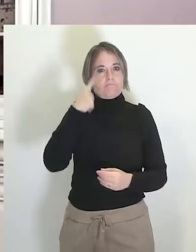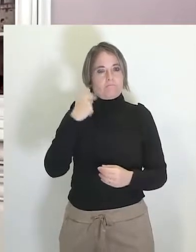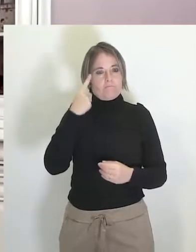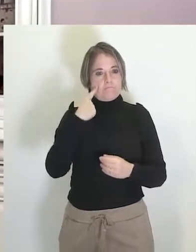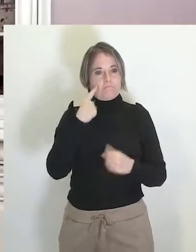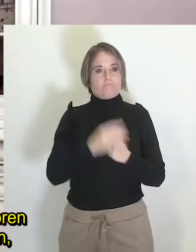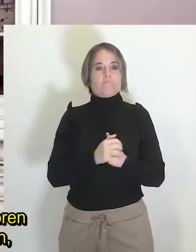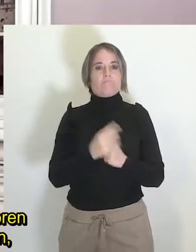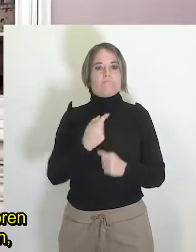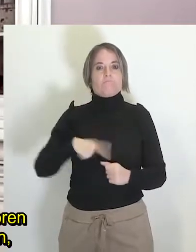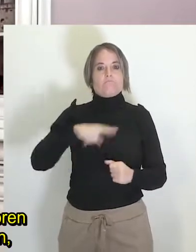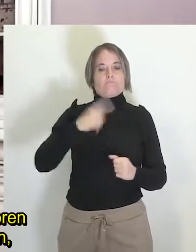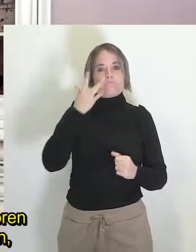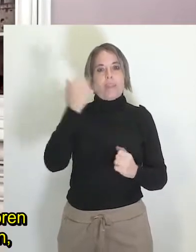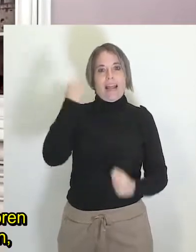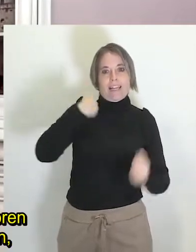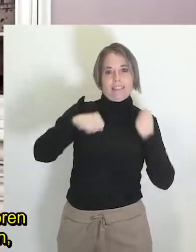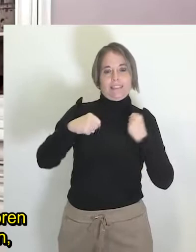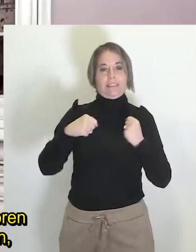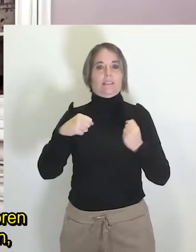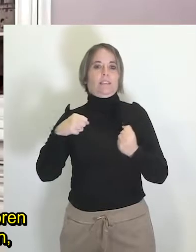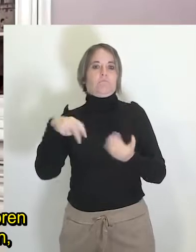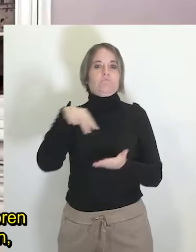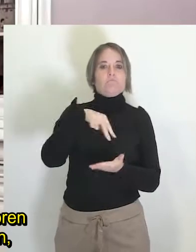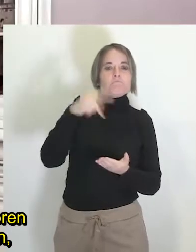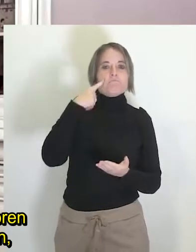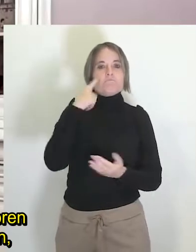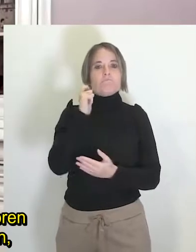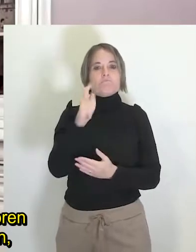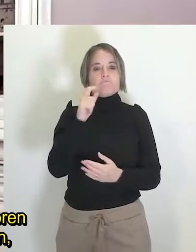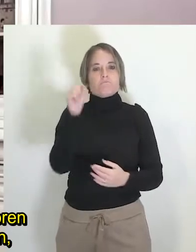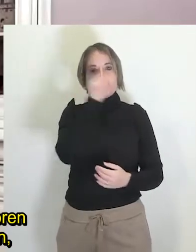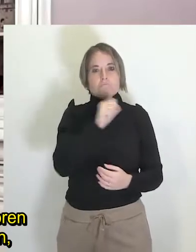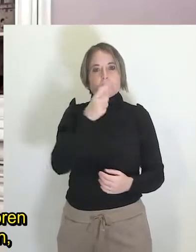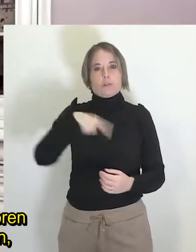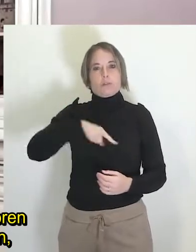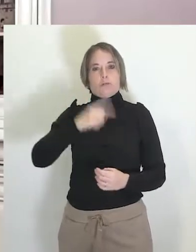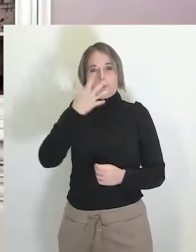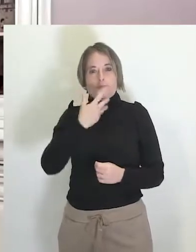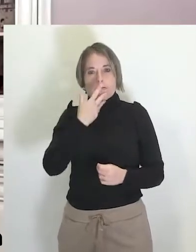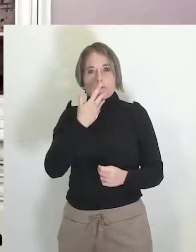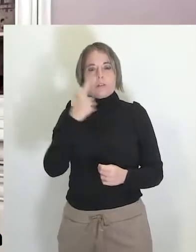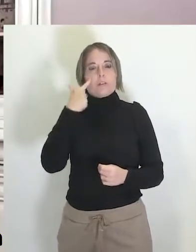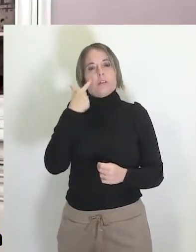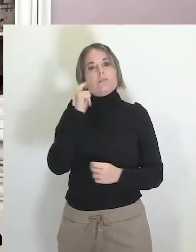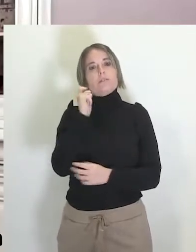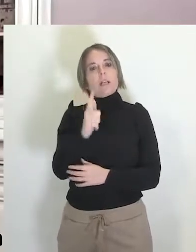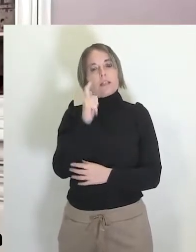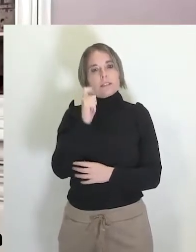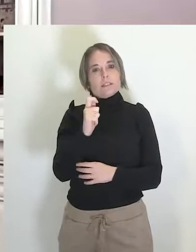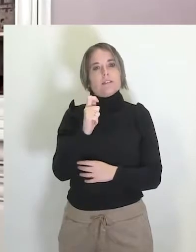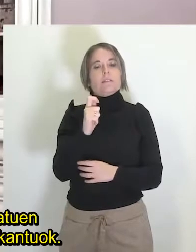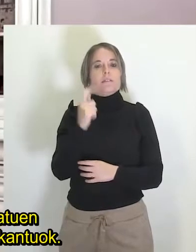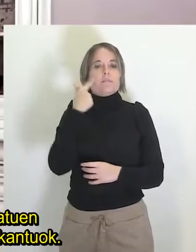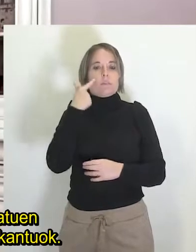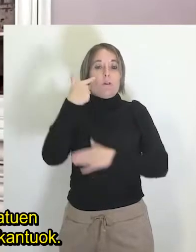ditugu. Bertako artista iraultzaile askoren abestiak ezagutzen genituen, eta ozen abesten